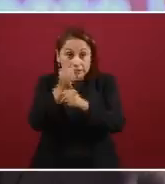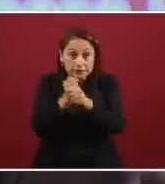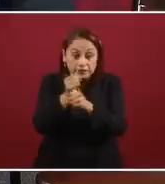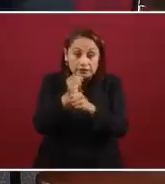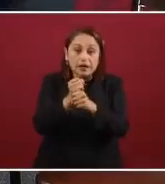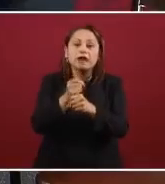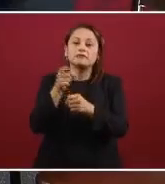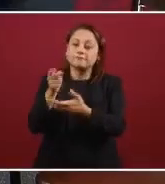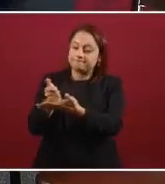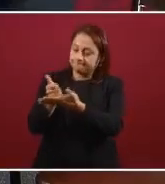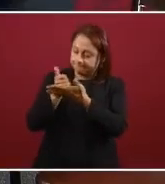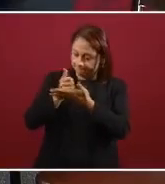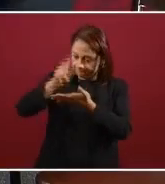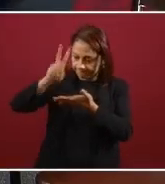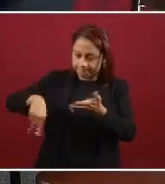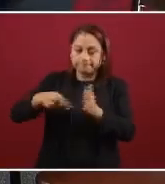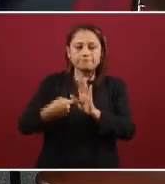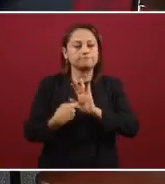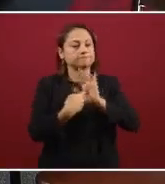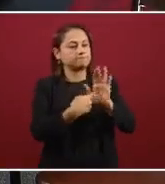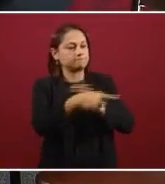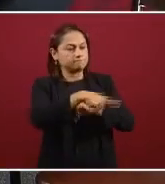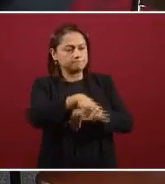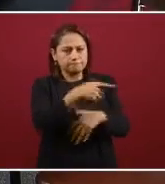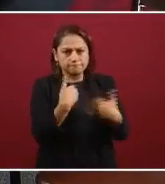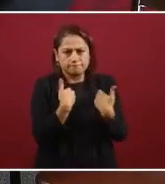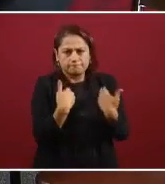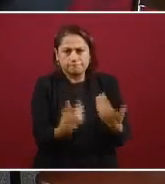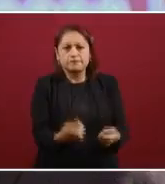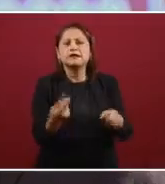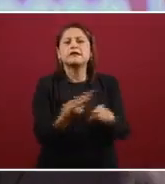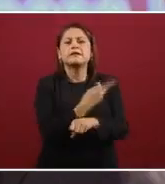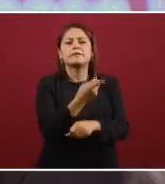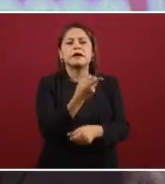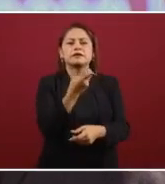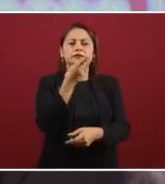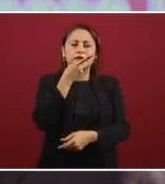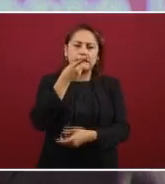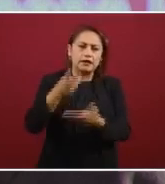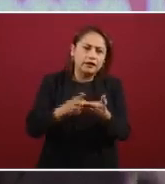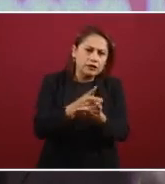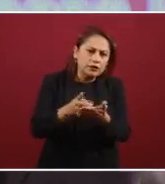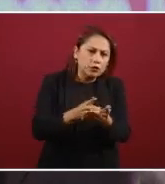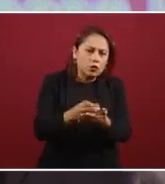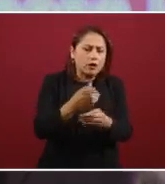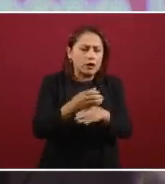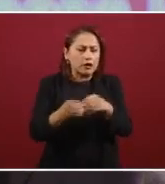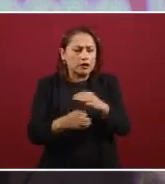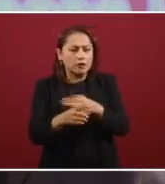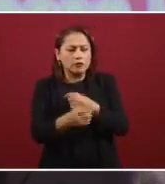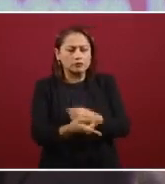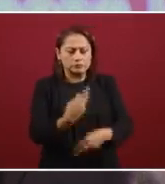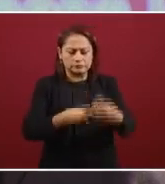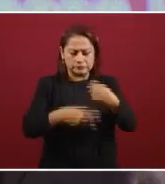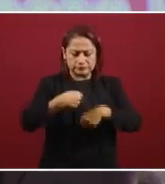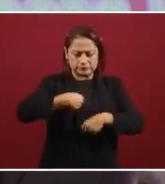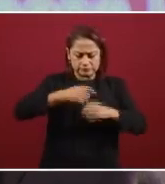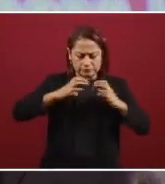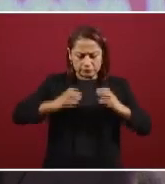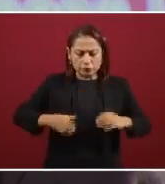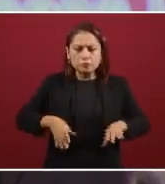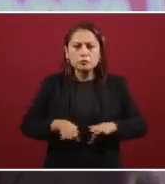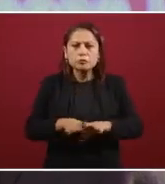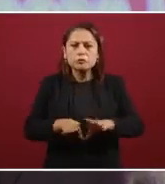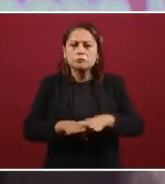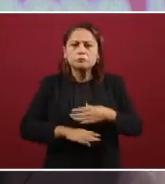conciencia de cuáles son los efectos de las sustancias sobre nuestro cuerpo, y pues que la gente se haga consciente de